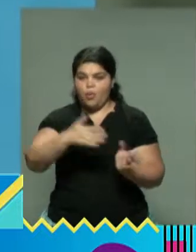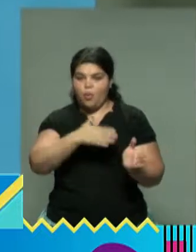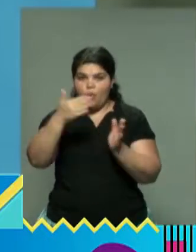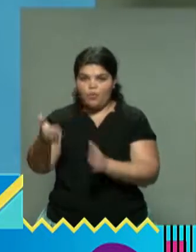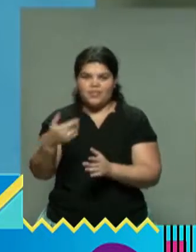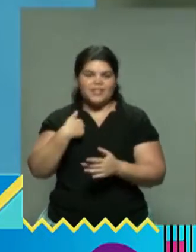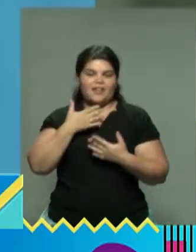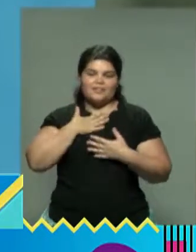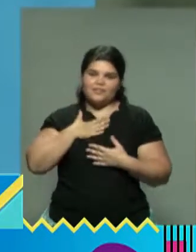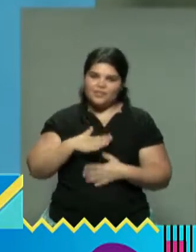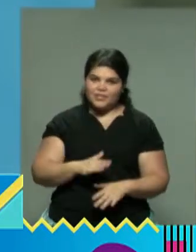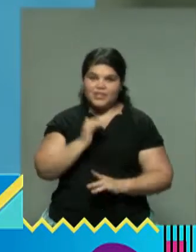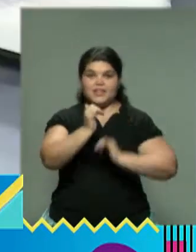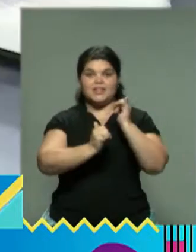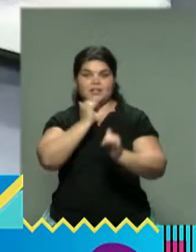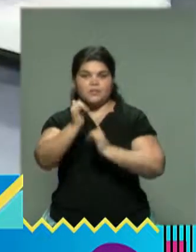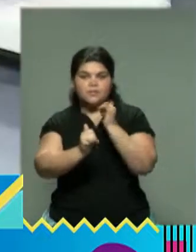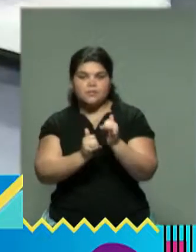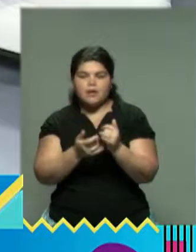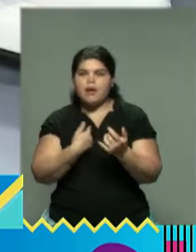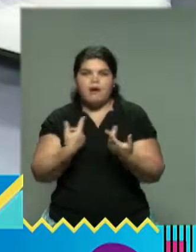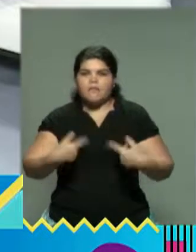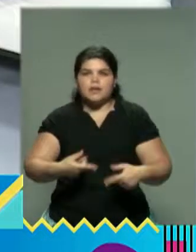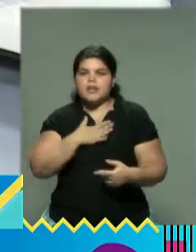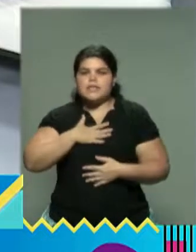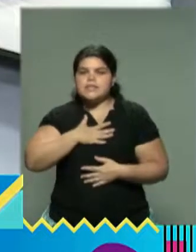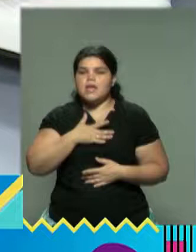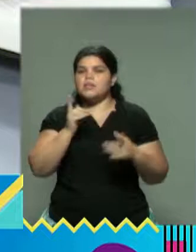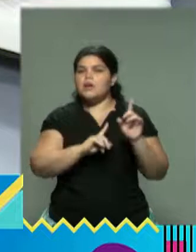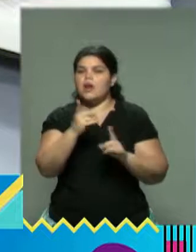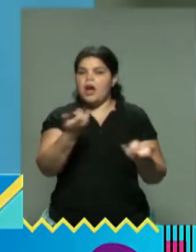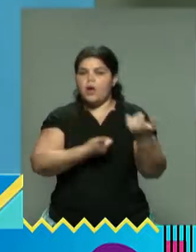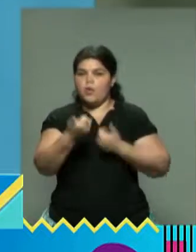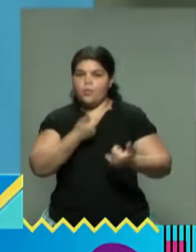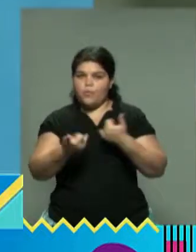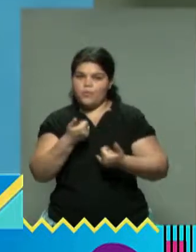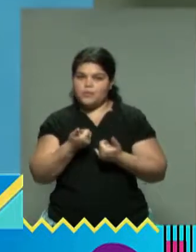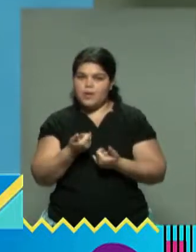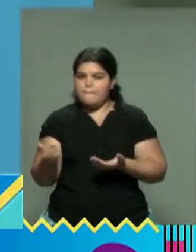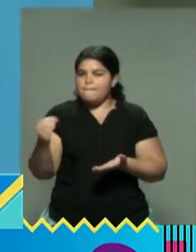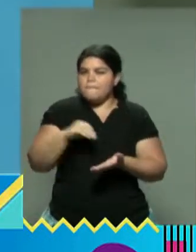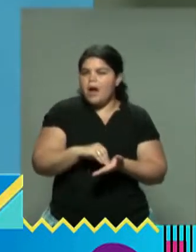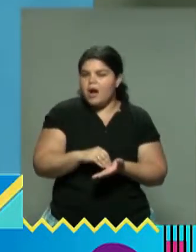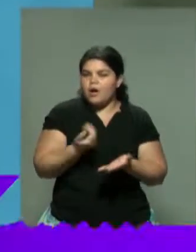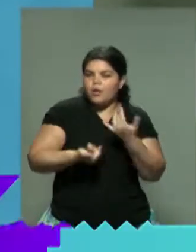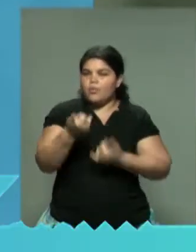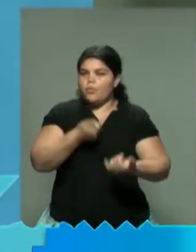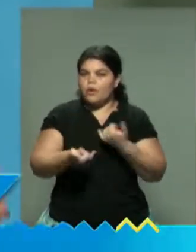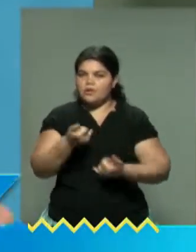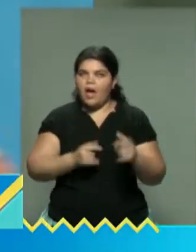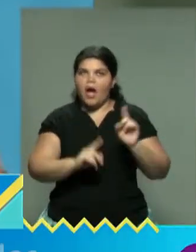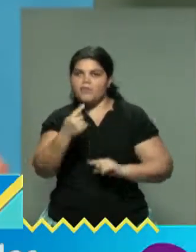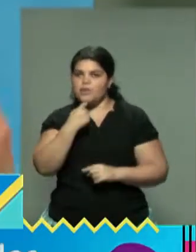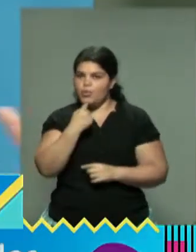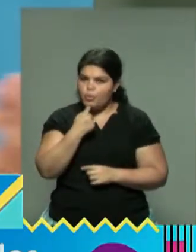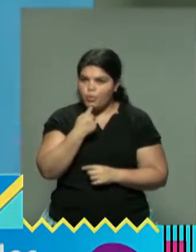poquito, que nos cuenten qué sienten ellos al hacer esas actividades, que vayamos un poquito más ahí, porque a veces nos